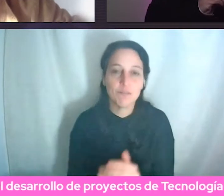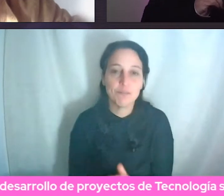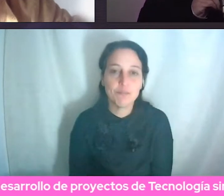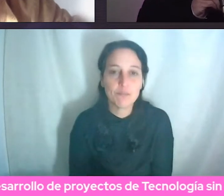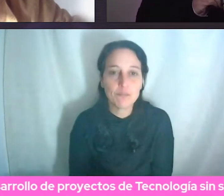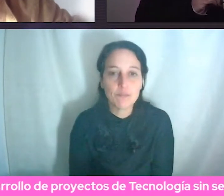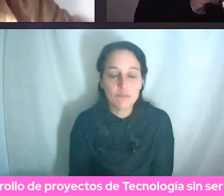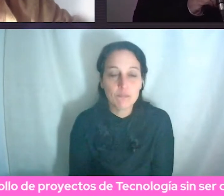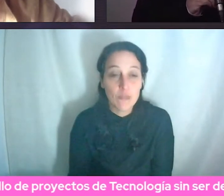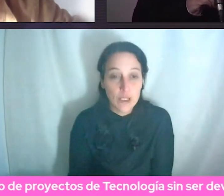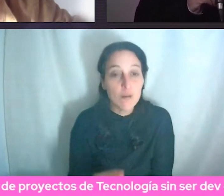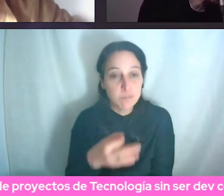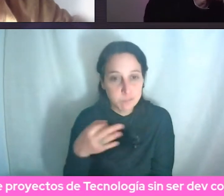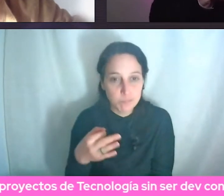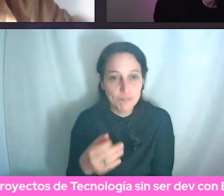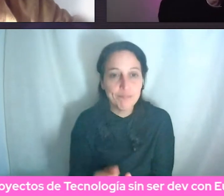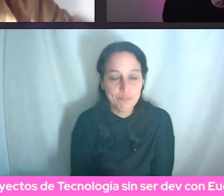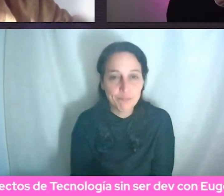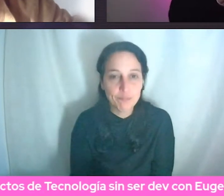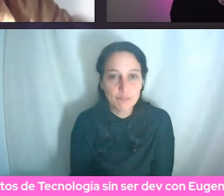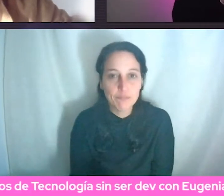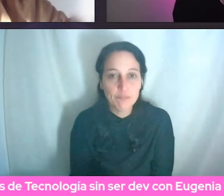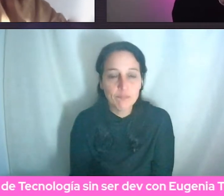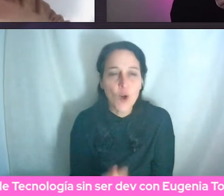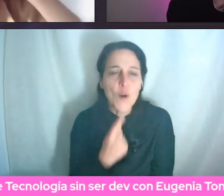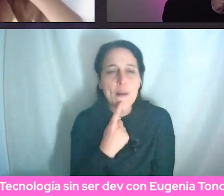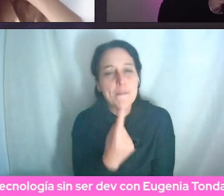Sí, tal cual. Y ahora te hago una pregunta